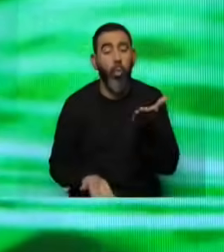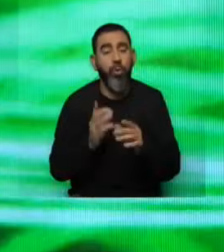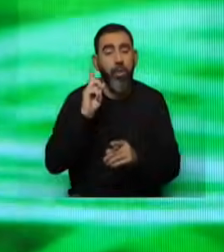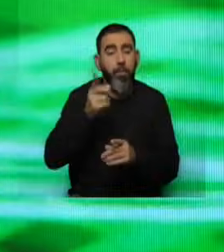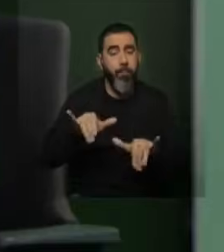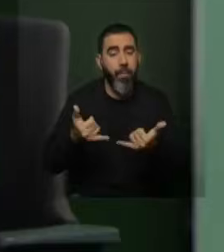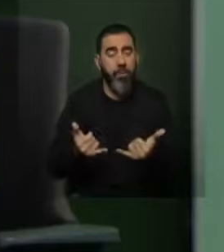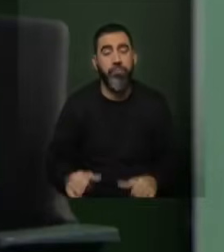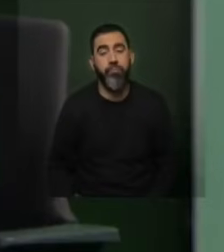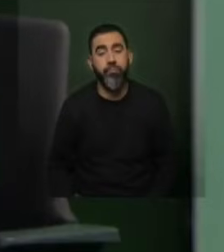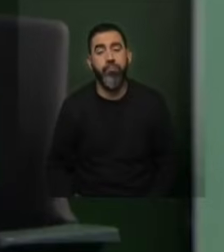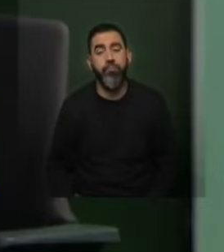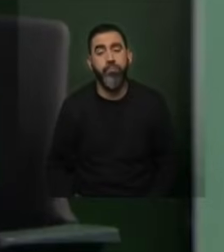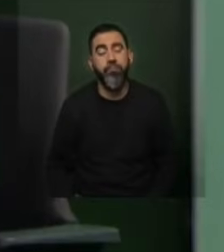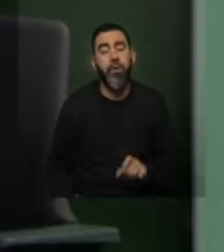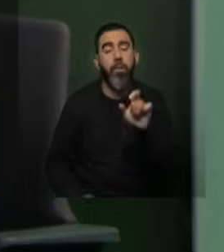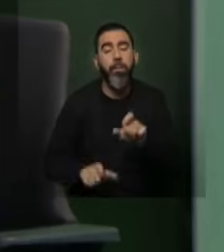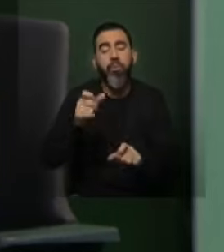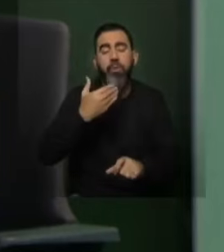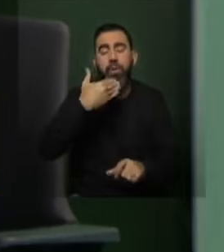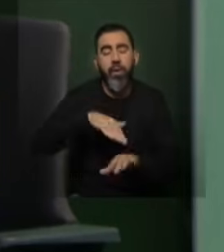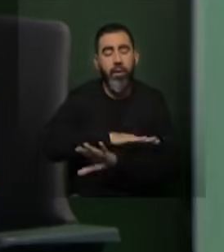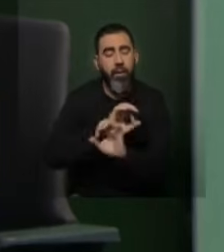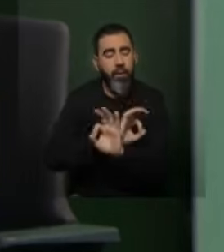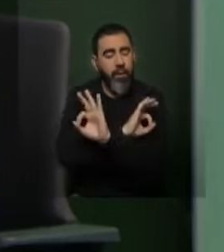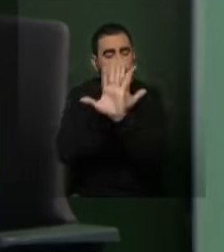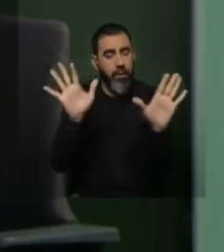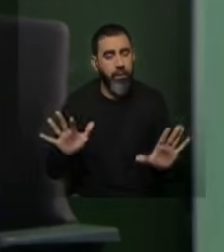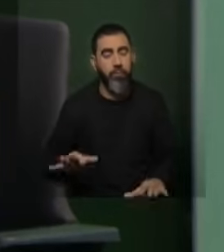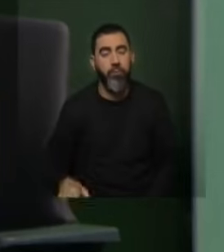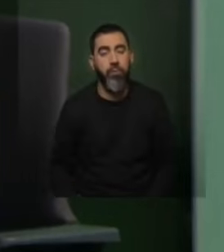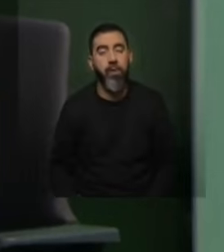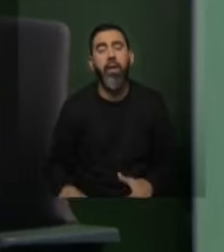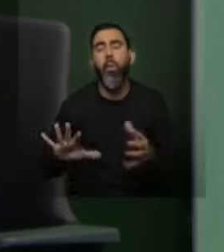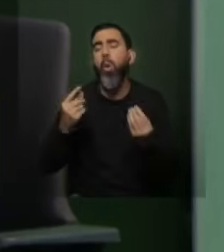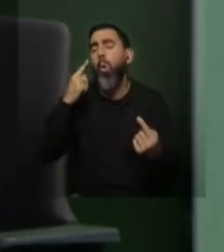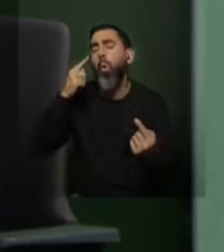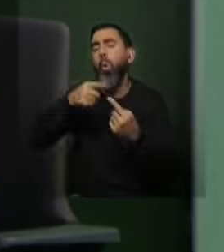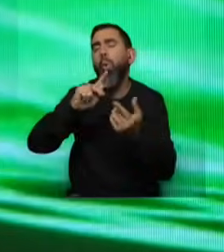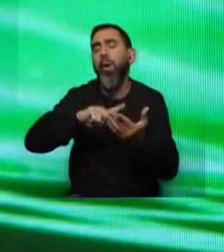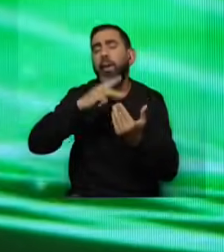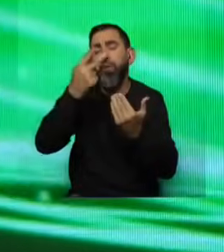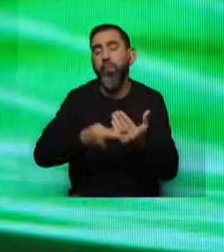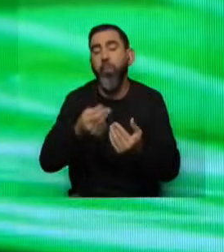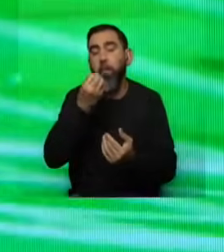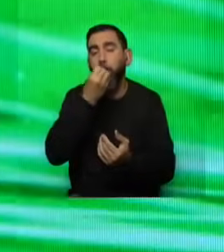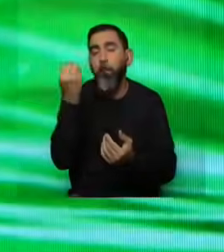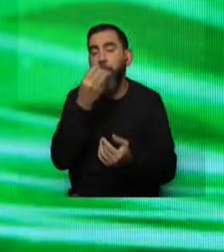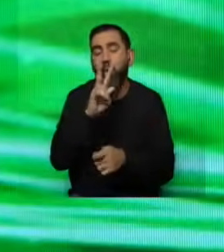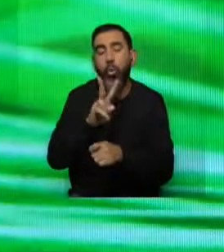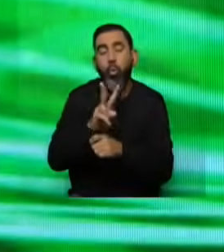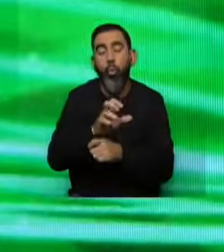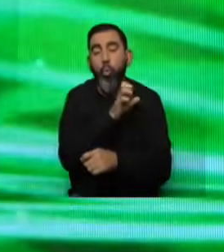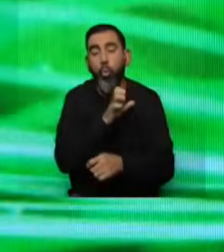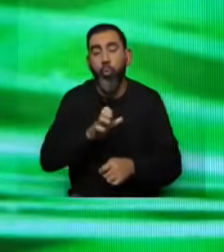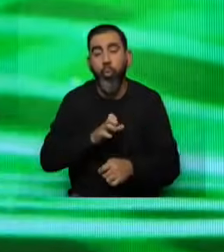sistema político tui para que la gente nos entiende para que esto de alguna manera intente ser claro qué se busca con este proyecto se busca mejorar los controles del Estado